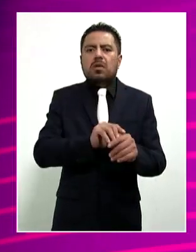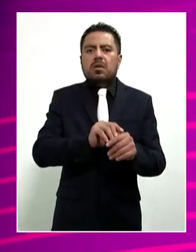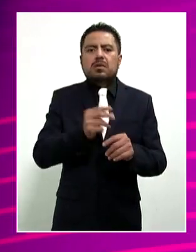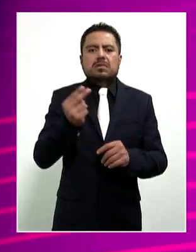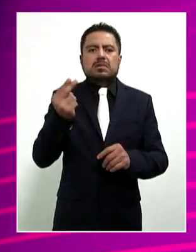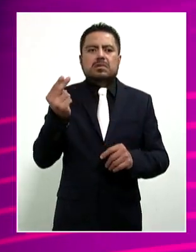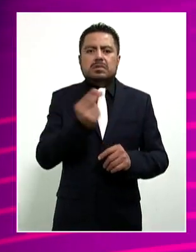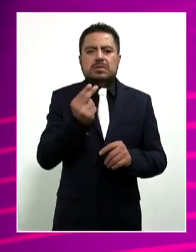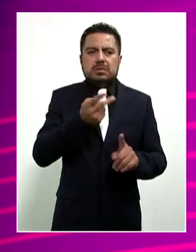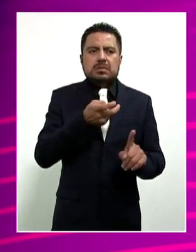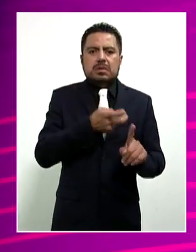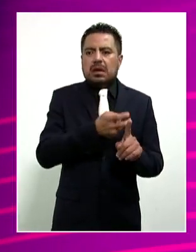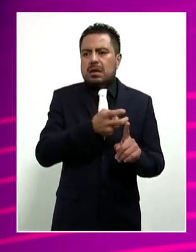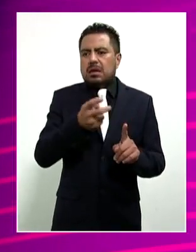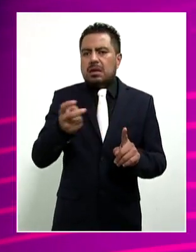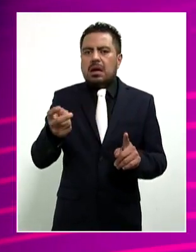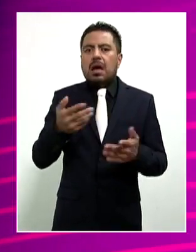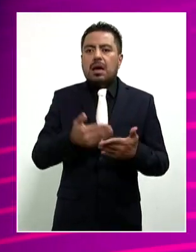que existen.